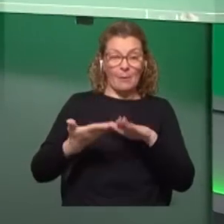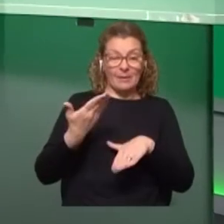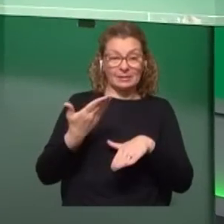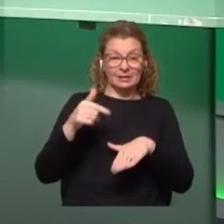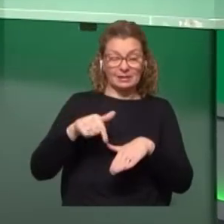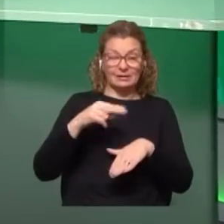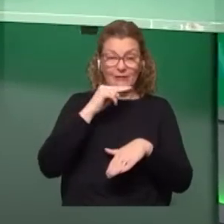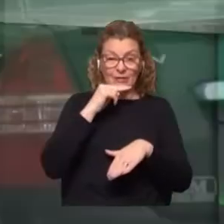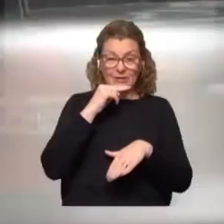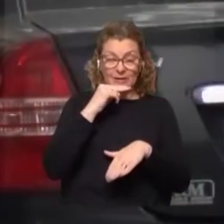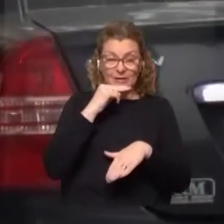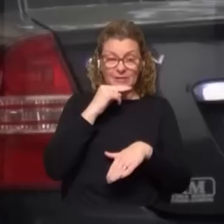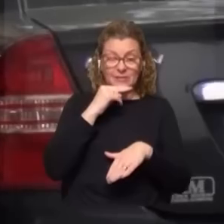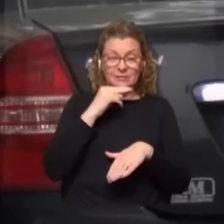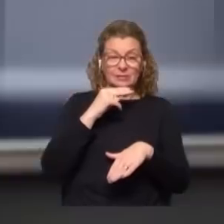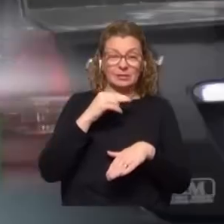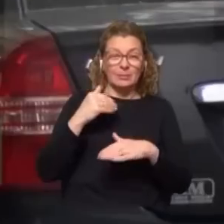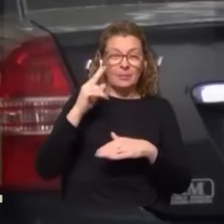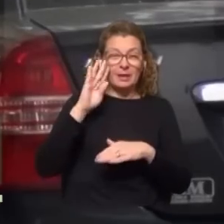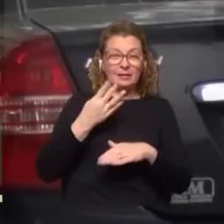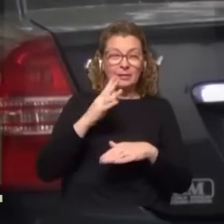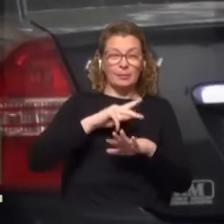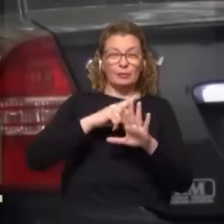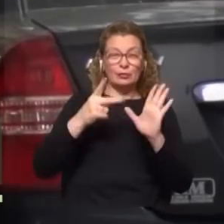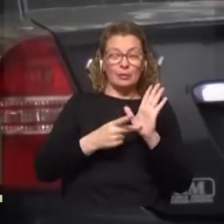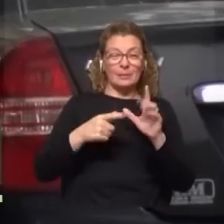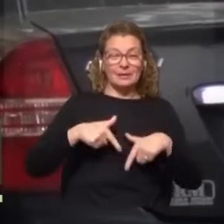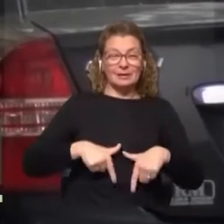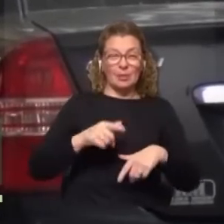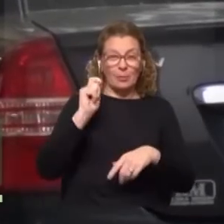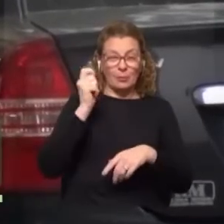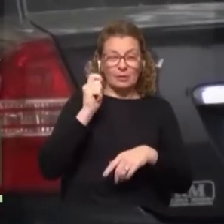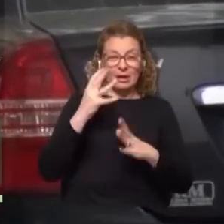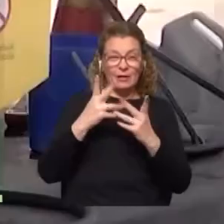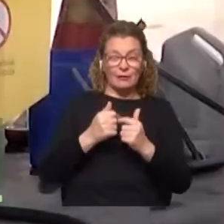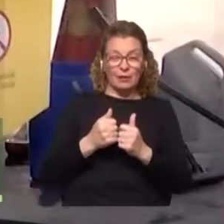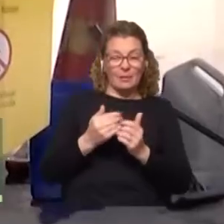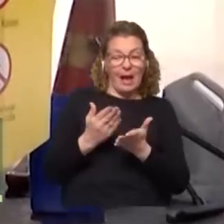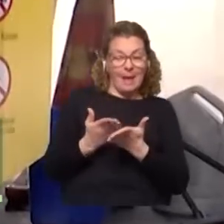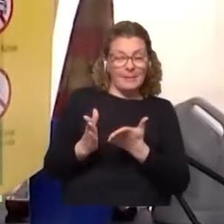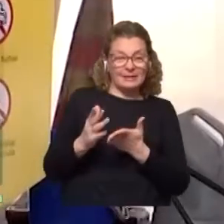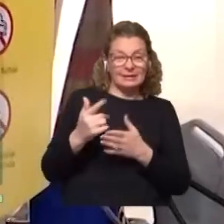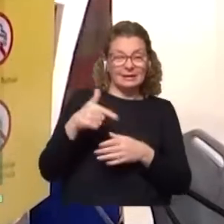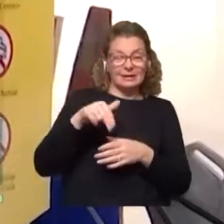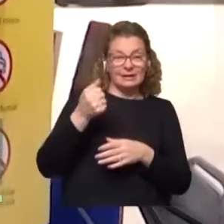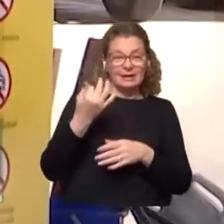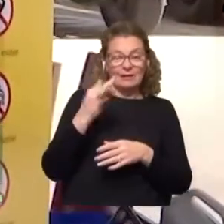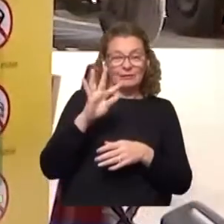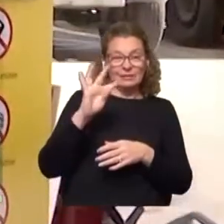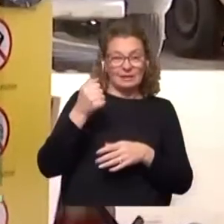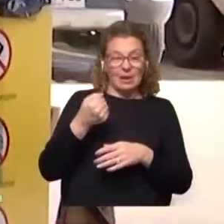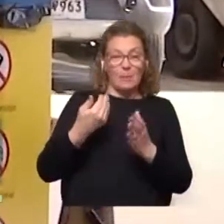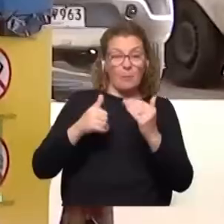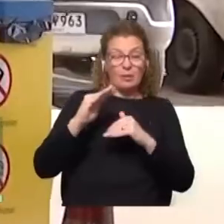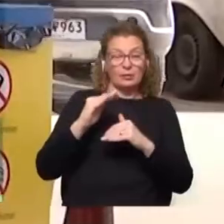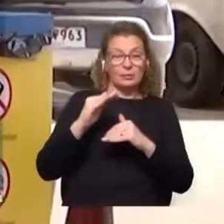a partir de este viernes según proyecciones del ministerio que se hicieron públicas de forma extraoficial la nafta súper 95 podría